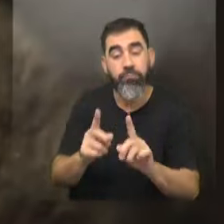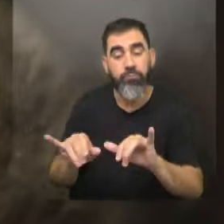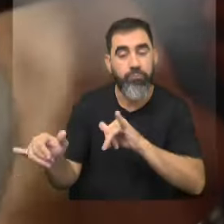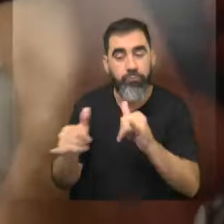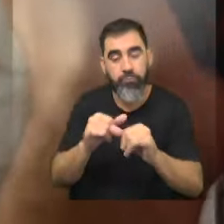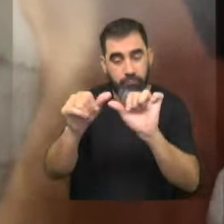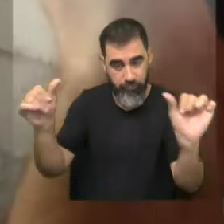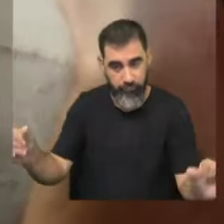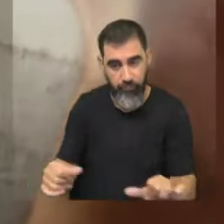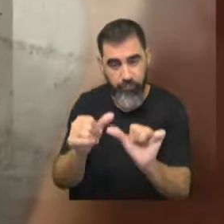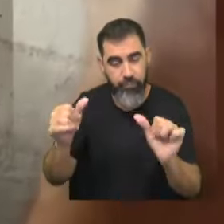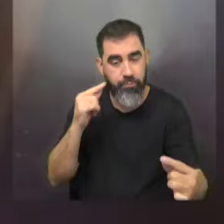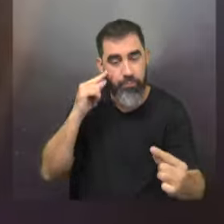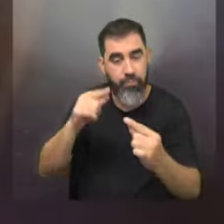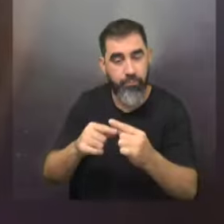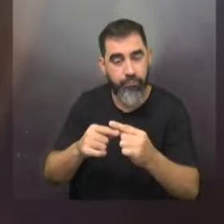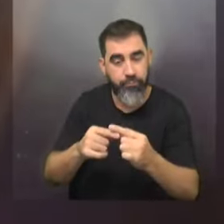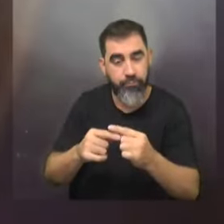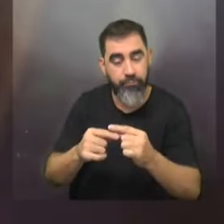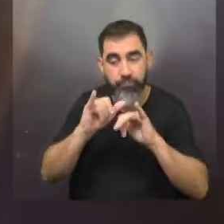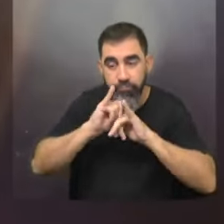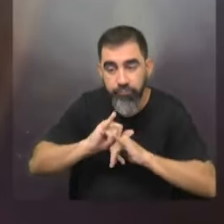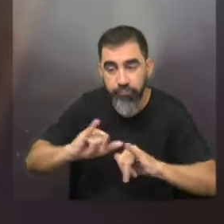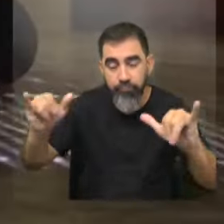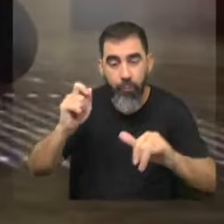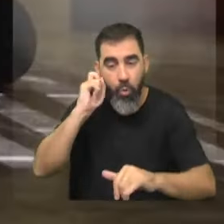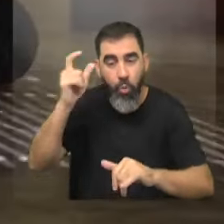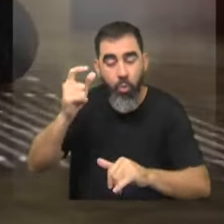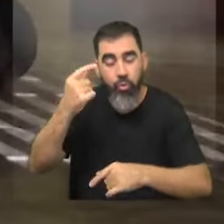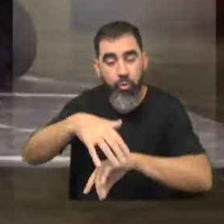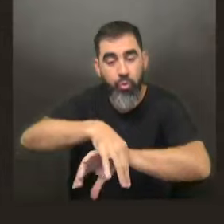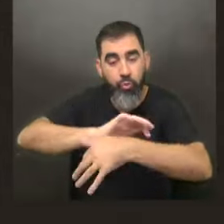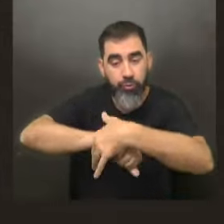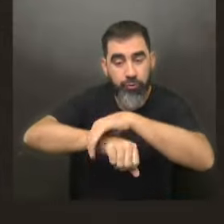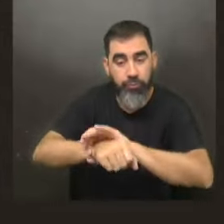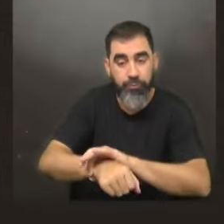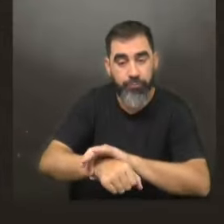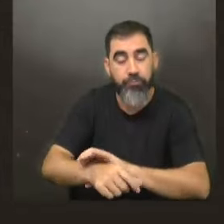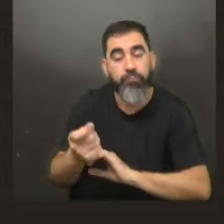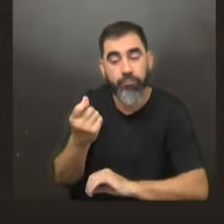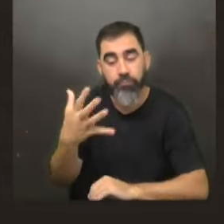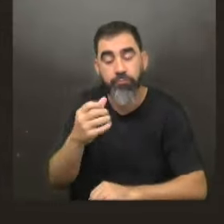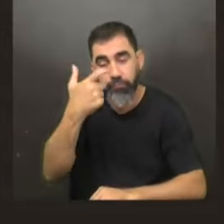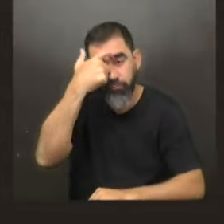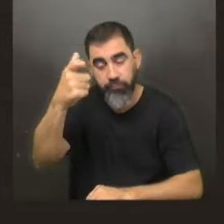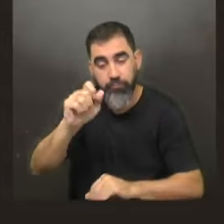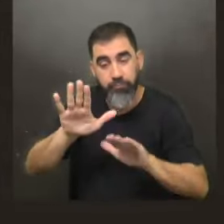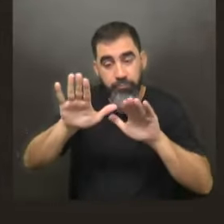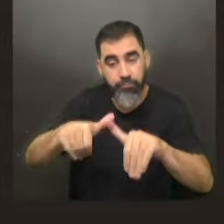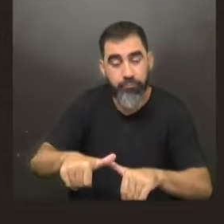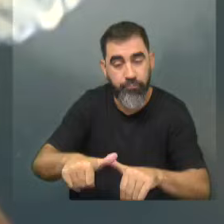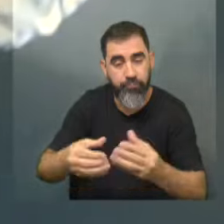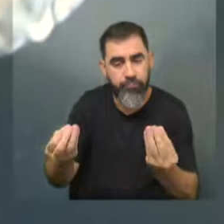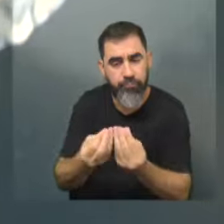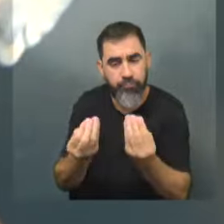y actividades con el fin de contribuir a la divulgación del conocimiento paleontológico y destacar el valor científico y patrimonial de la